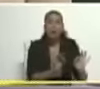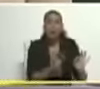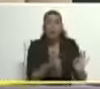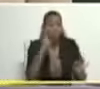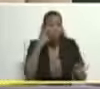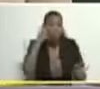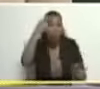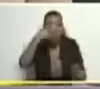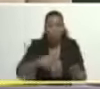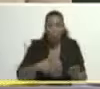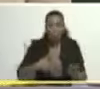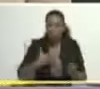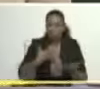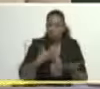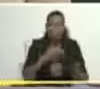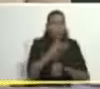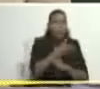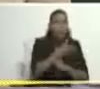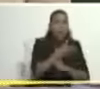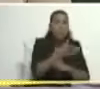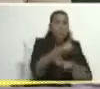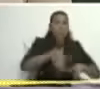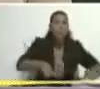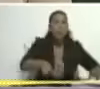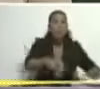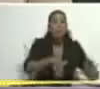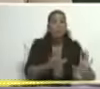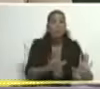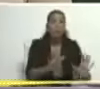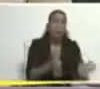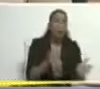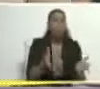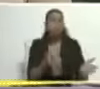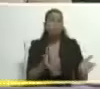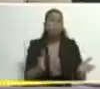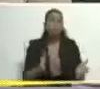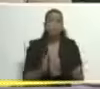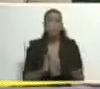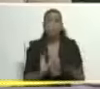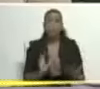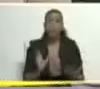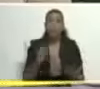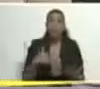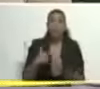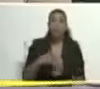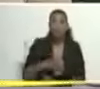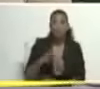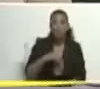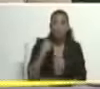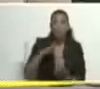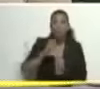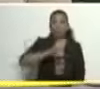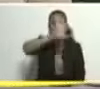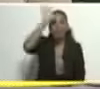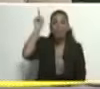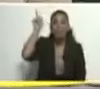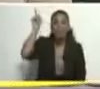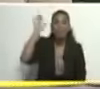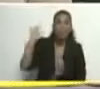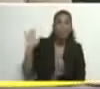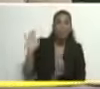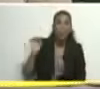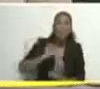cuando city. Uno va a la ciudad on the earthly city, del cielo. En las ciudades,